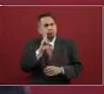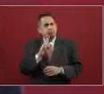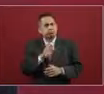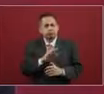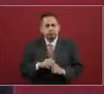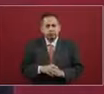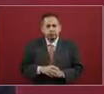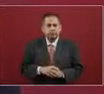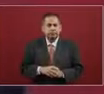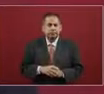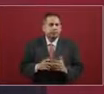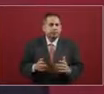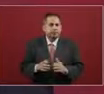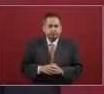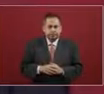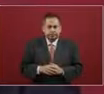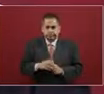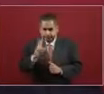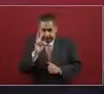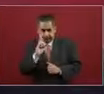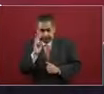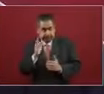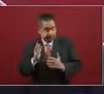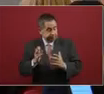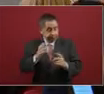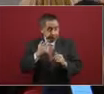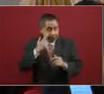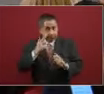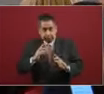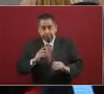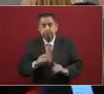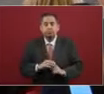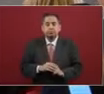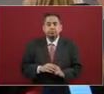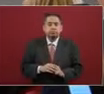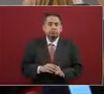de ver si es posible